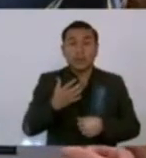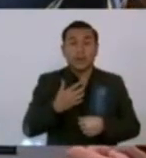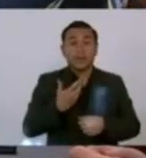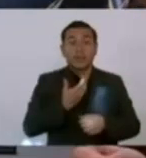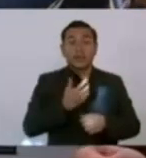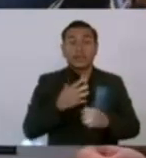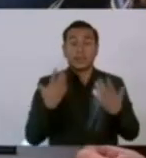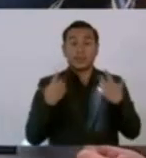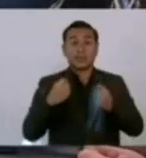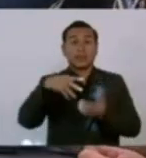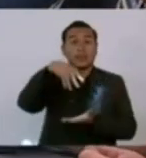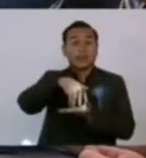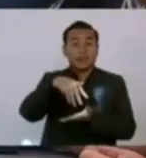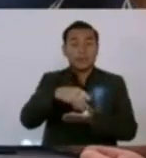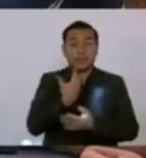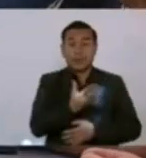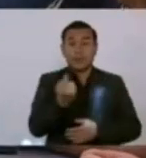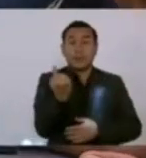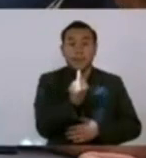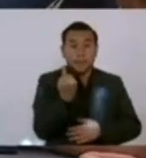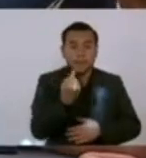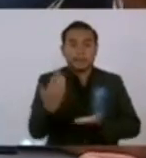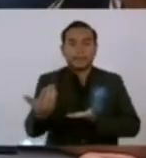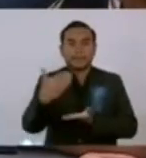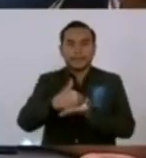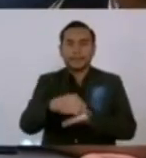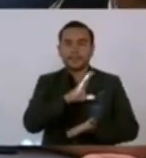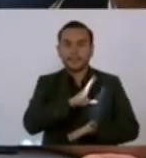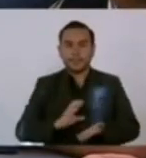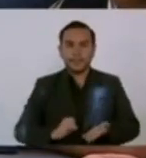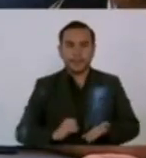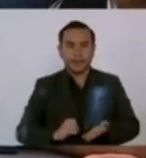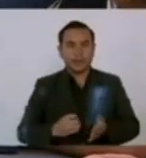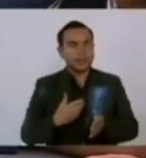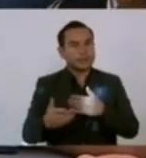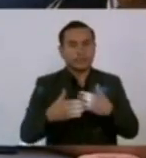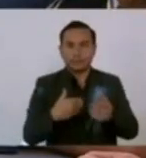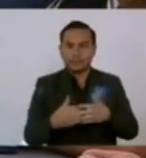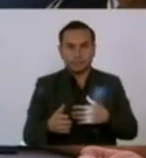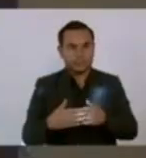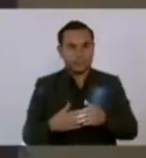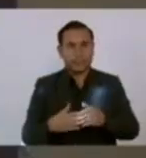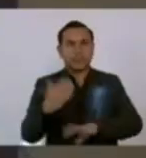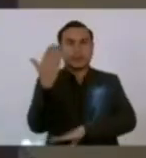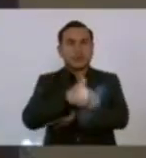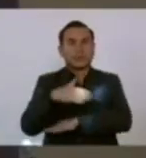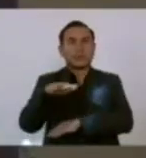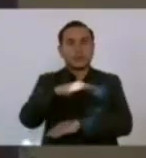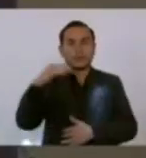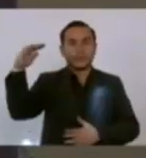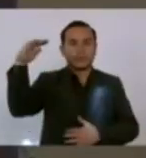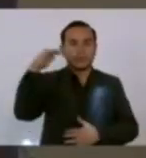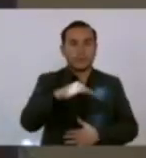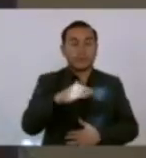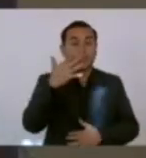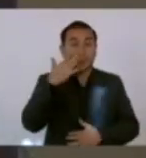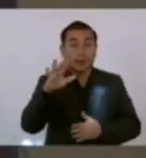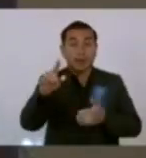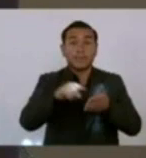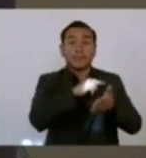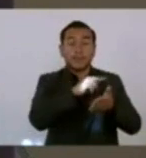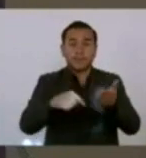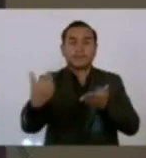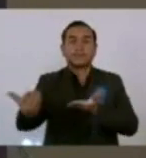habitantes a todas aquellas personas que ingresen al territorio salvadoreño por cualquier vía. Es decir, aunque hay una prohibición de